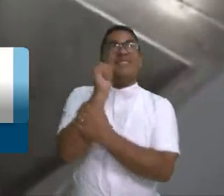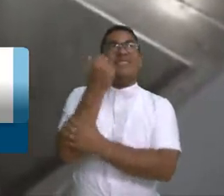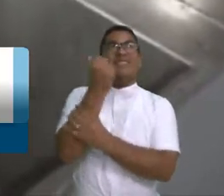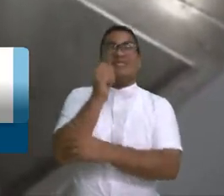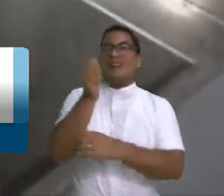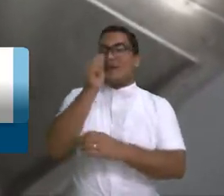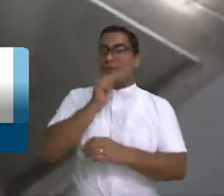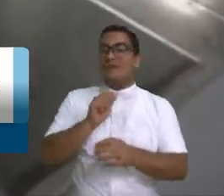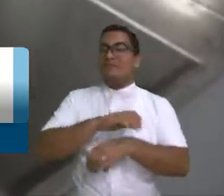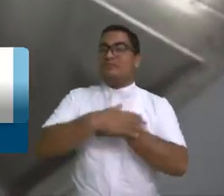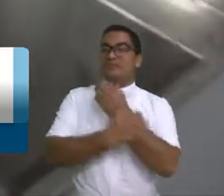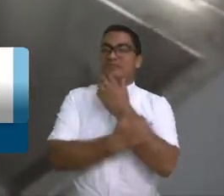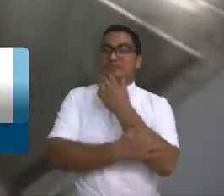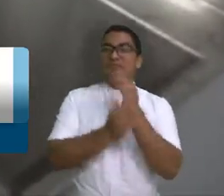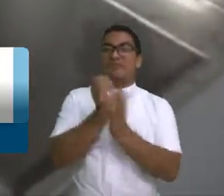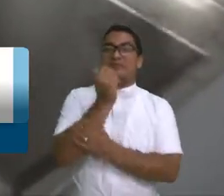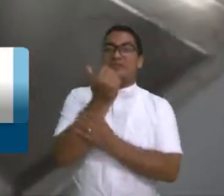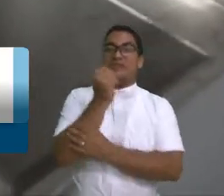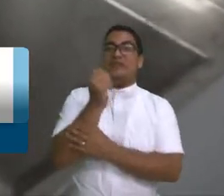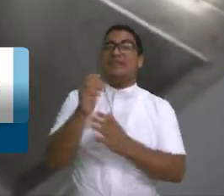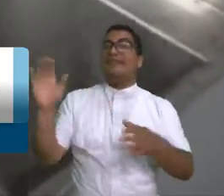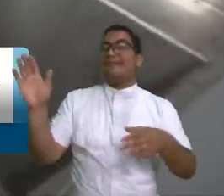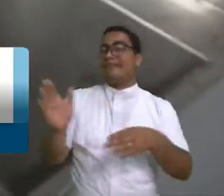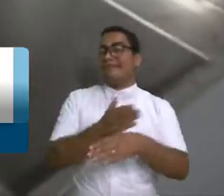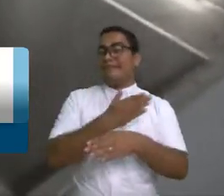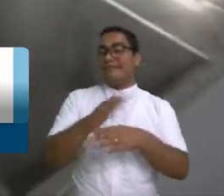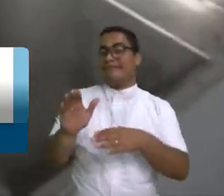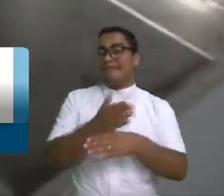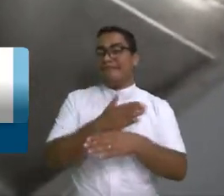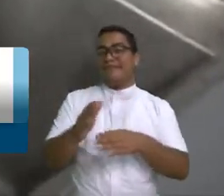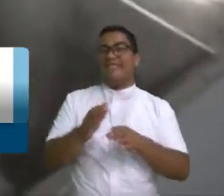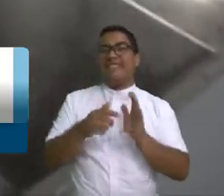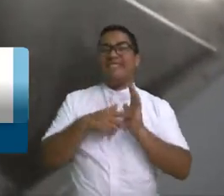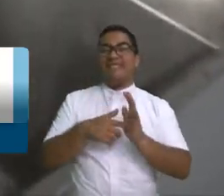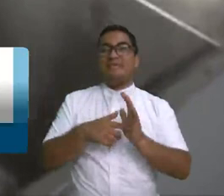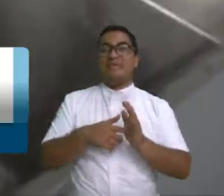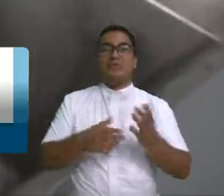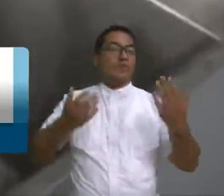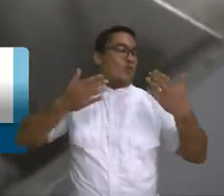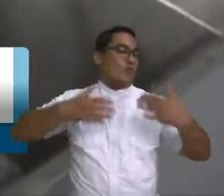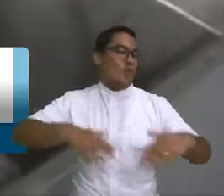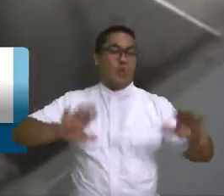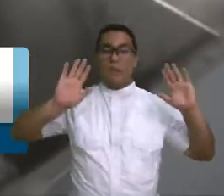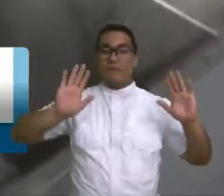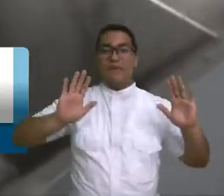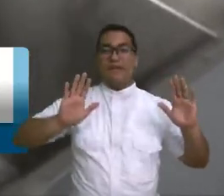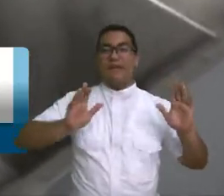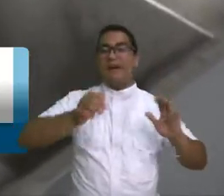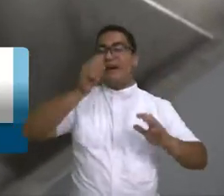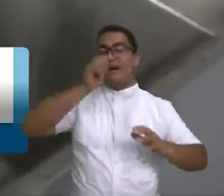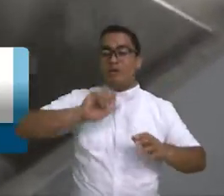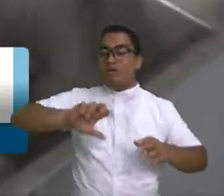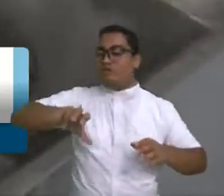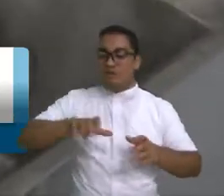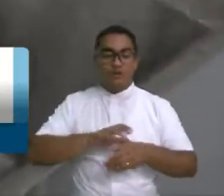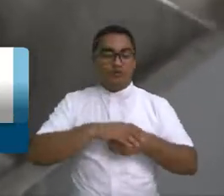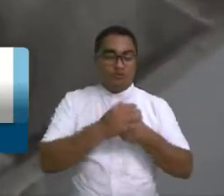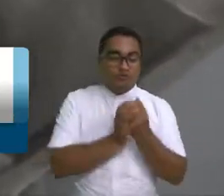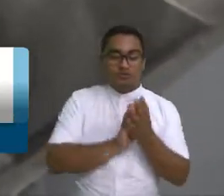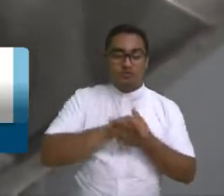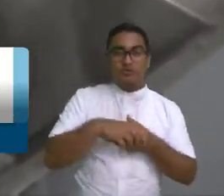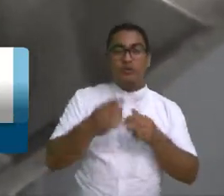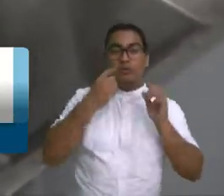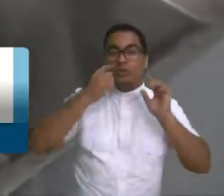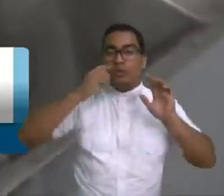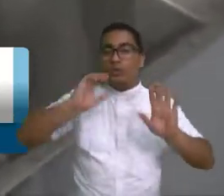Sí, ese es un lavado de manos ya un poco diferente. Este es el lavado de manos normal que nosotros hacemos para el autocuidado,